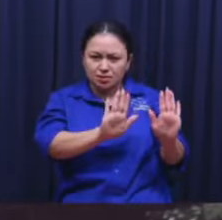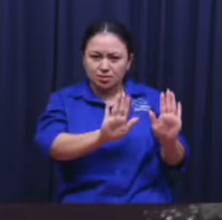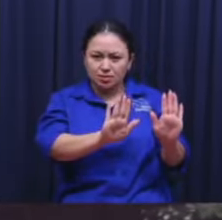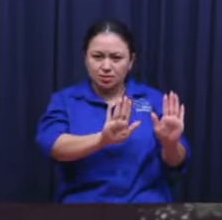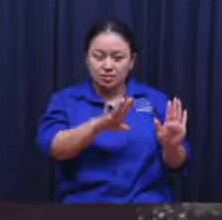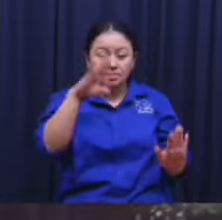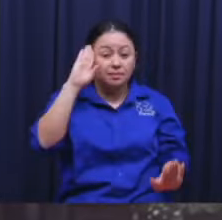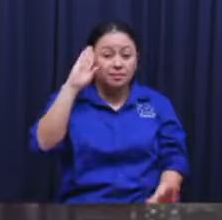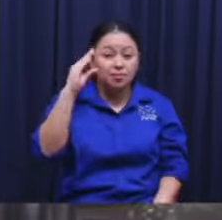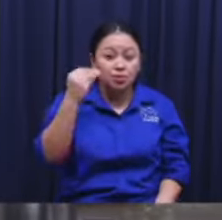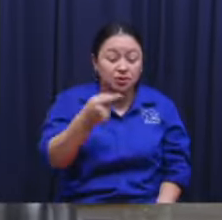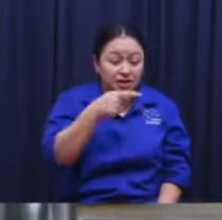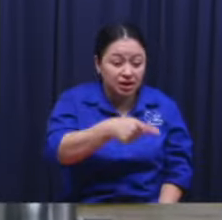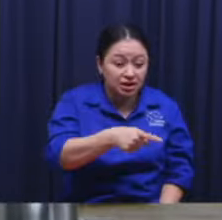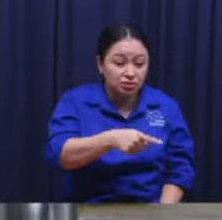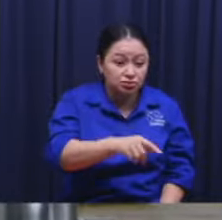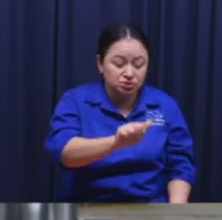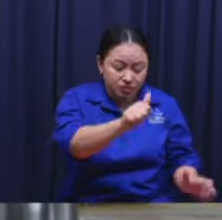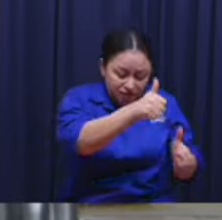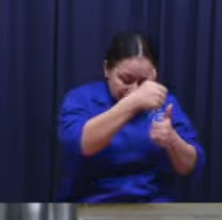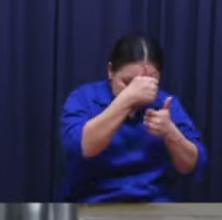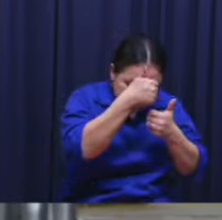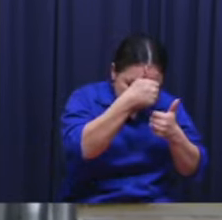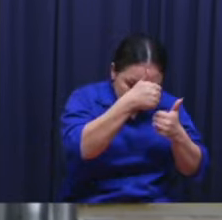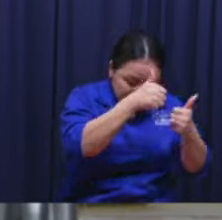Porque ellos se sometieron a la autoridad de Irán.